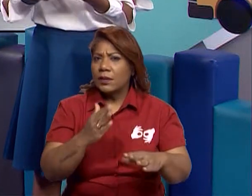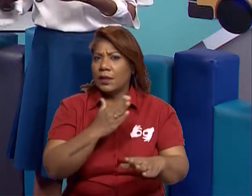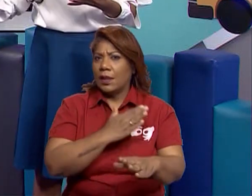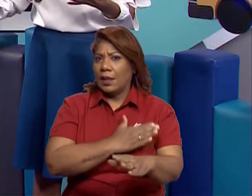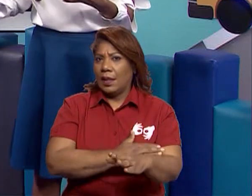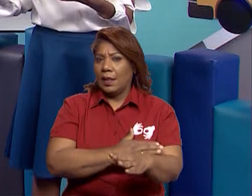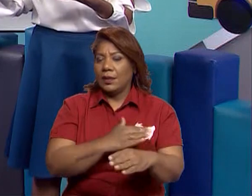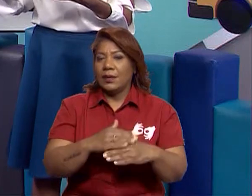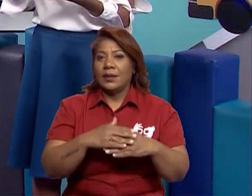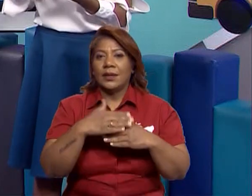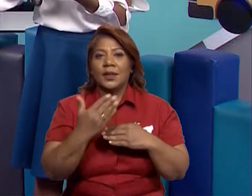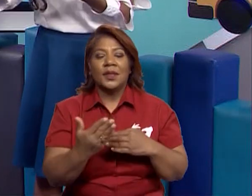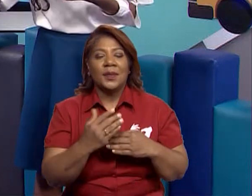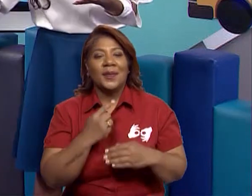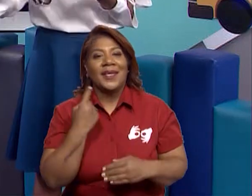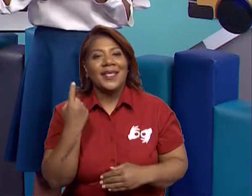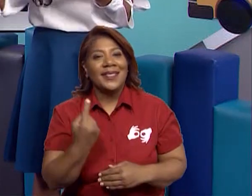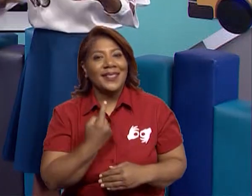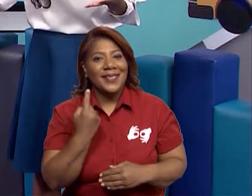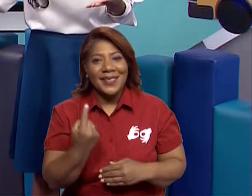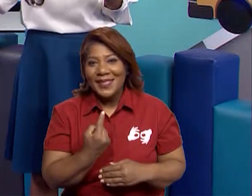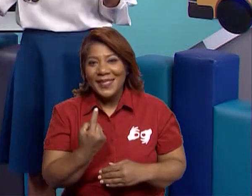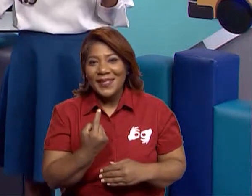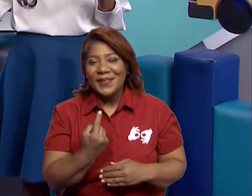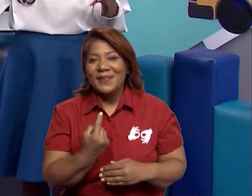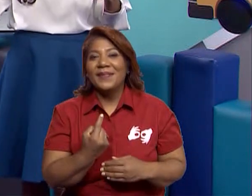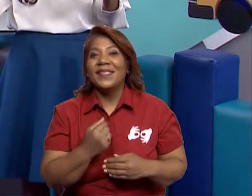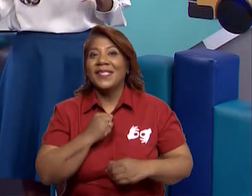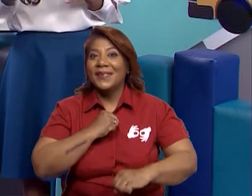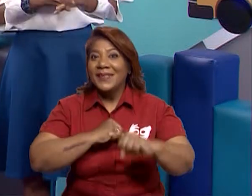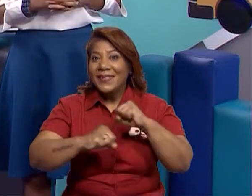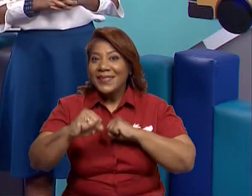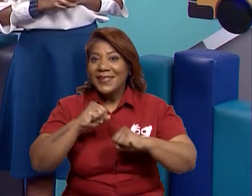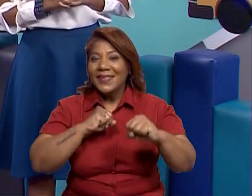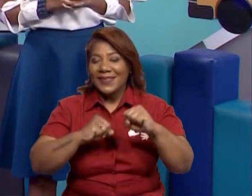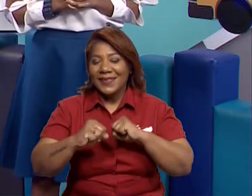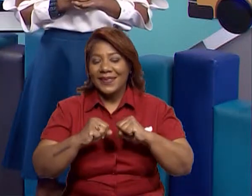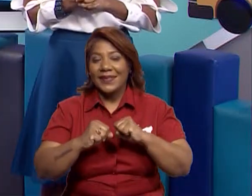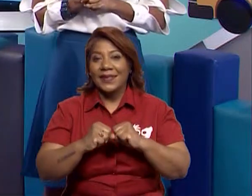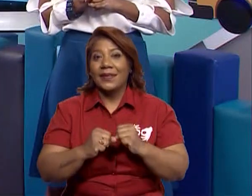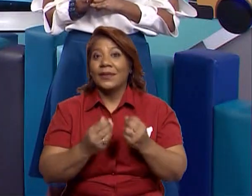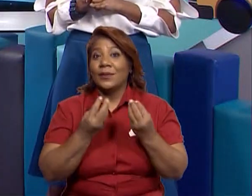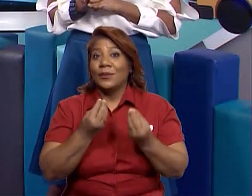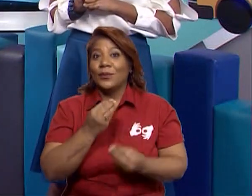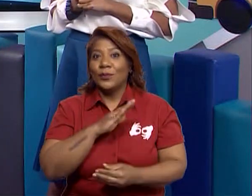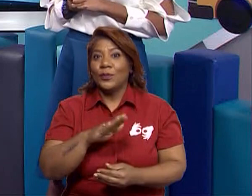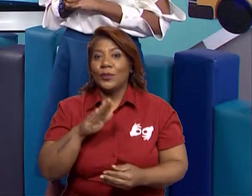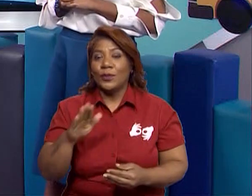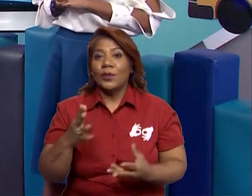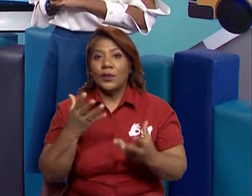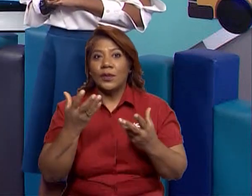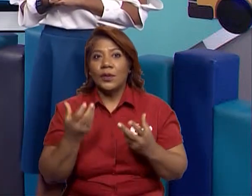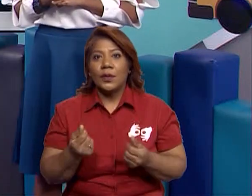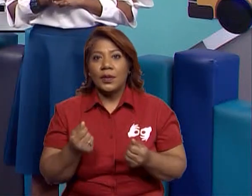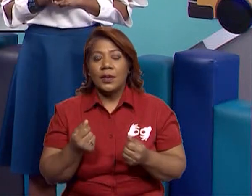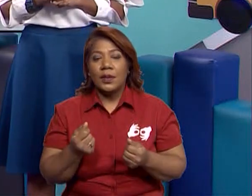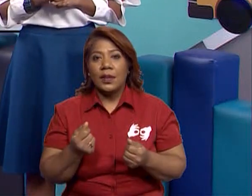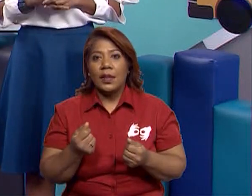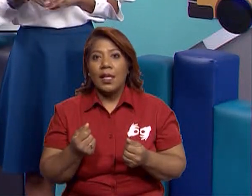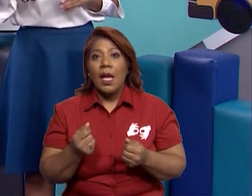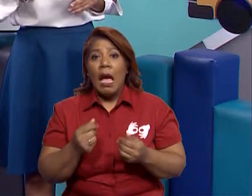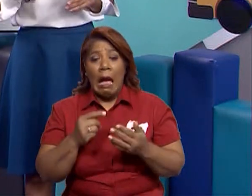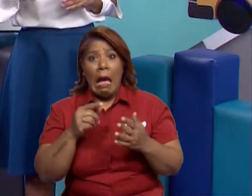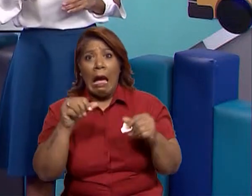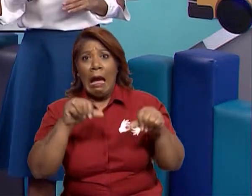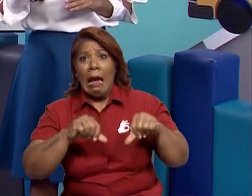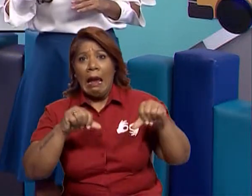profesor, en todo. ¿En todo el proceso? Durante, sí, todo, pero en todo el proceso. Maestra, que muchos niños quieren apretar nada más al